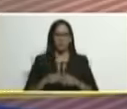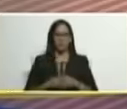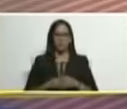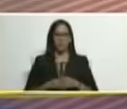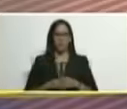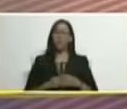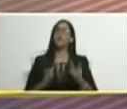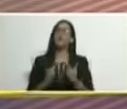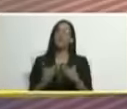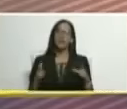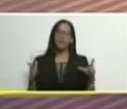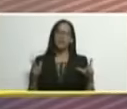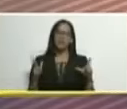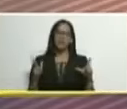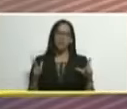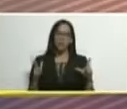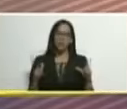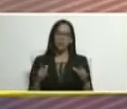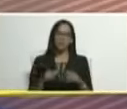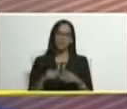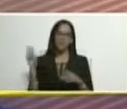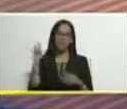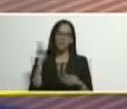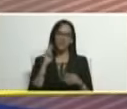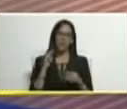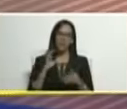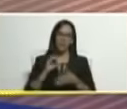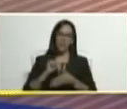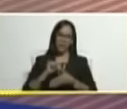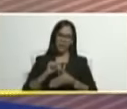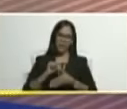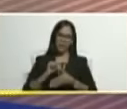los libertadores y libertadoras de Venezuela y de América.